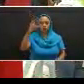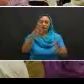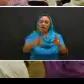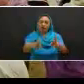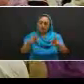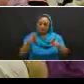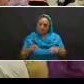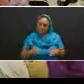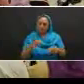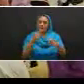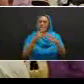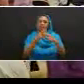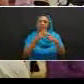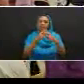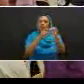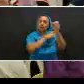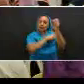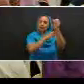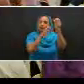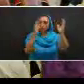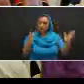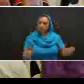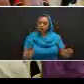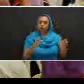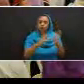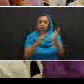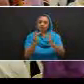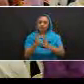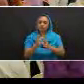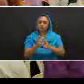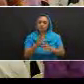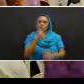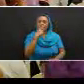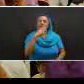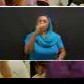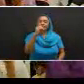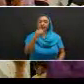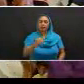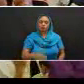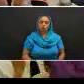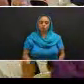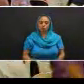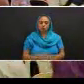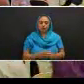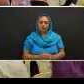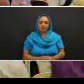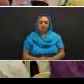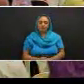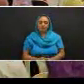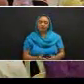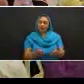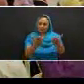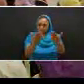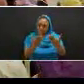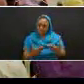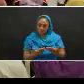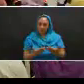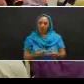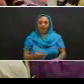Recíbelo en el nombre poderoso de Jesús. Los hermanos Mario Yoc y Lorena Sau, por favor, aquí